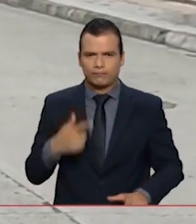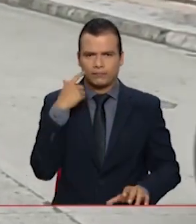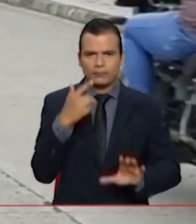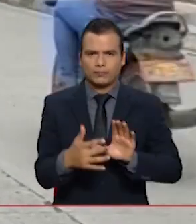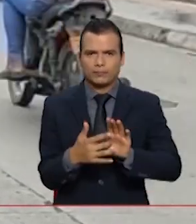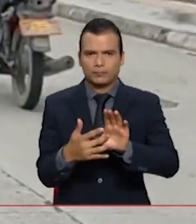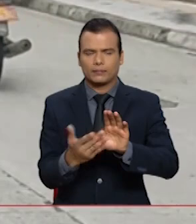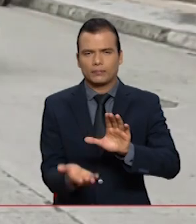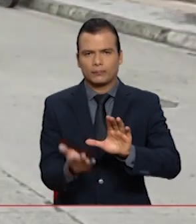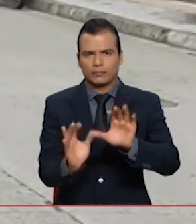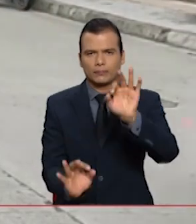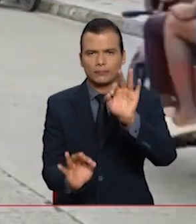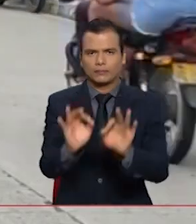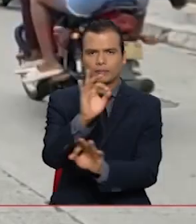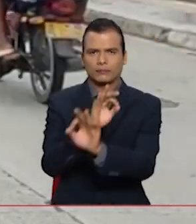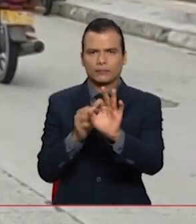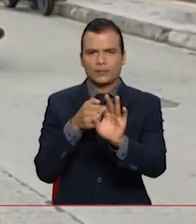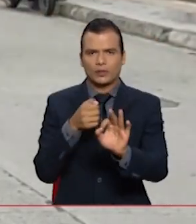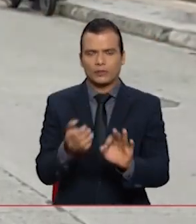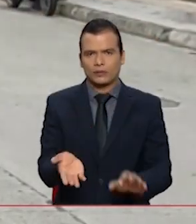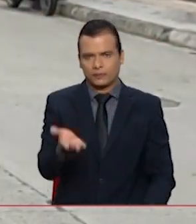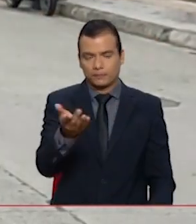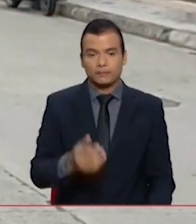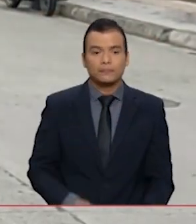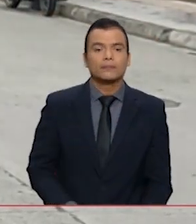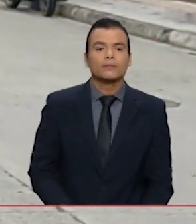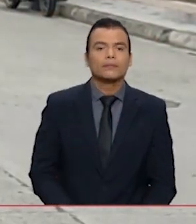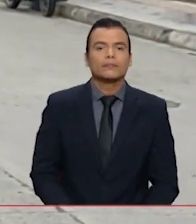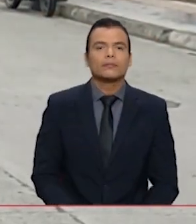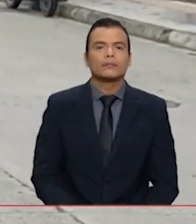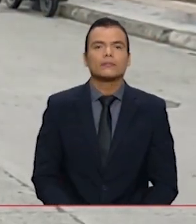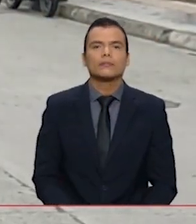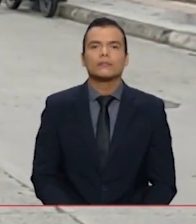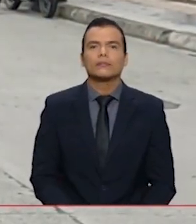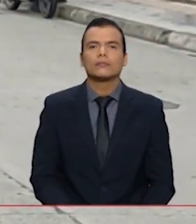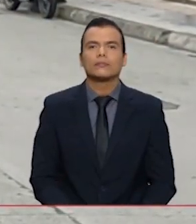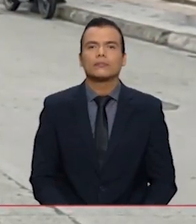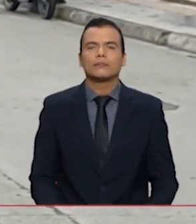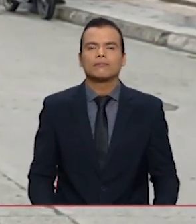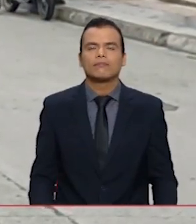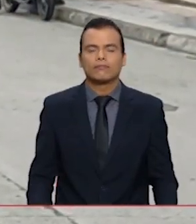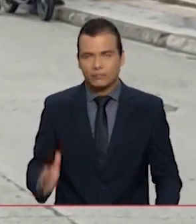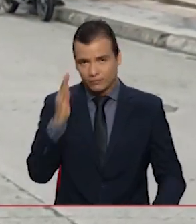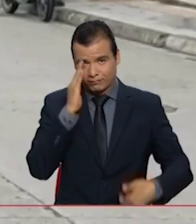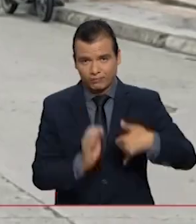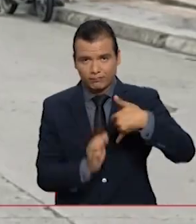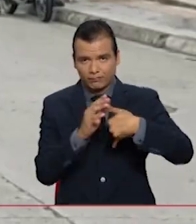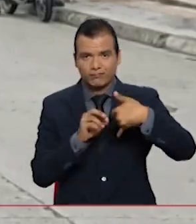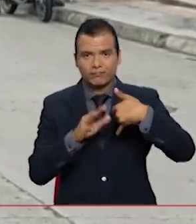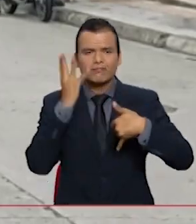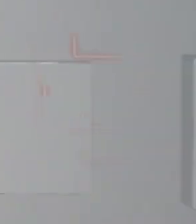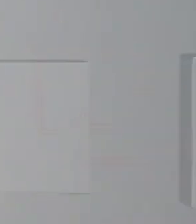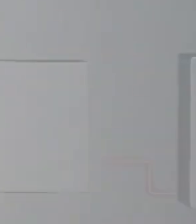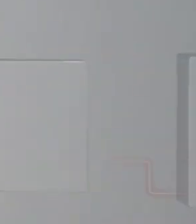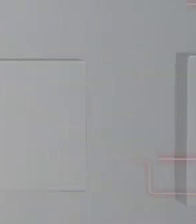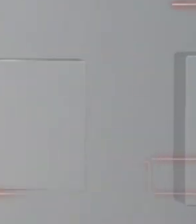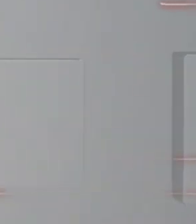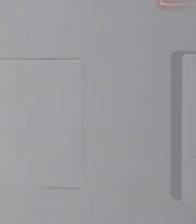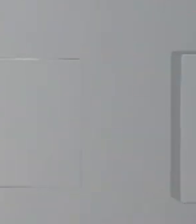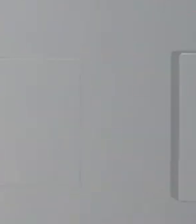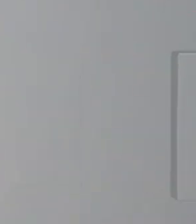Quibdó. La cámara es de John Garrido. Yo soy Cristian Cuesta para Telepacífico Noticias, la región, todos los días.